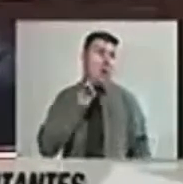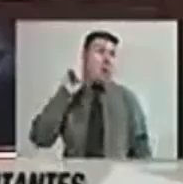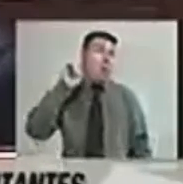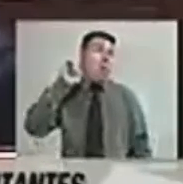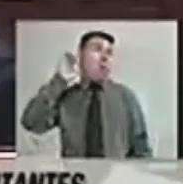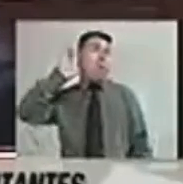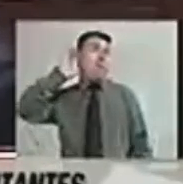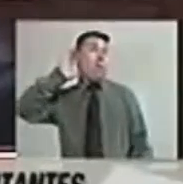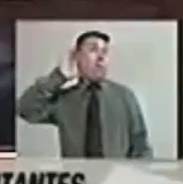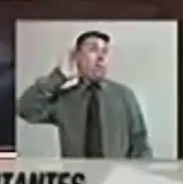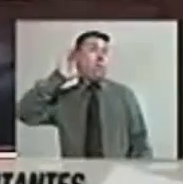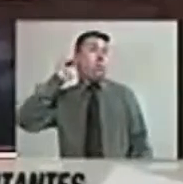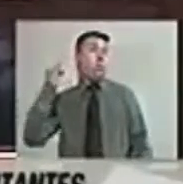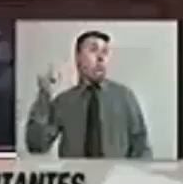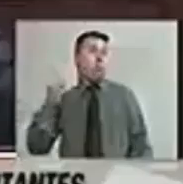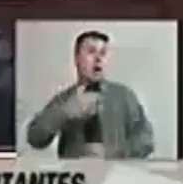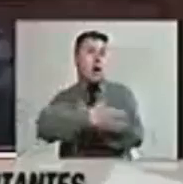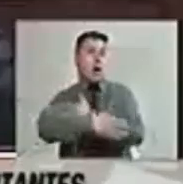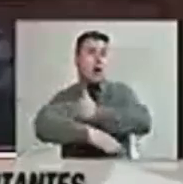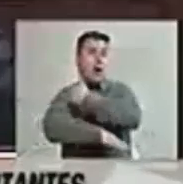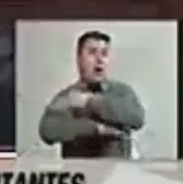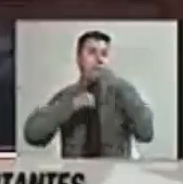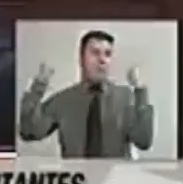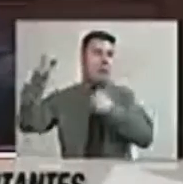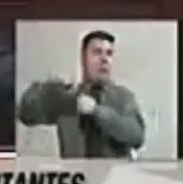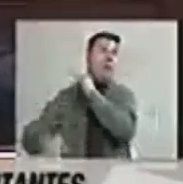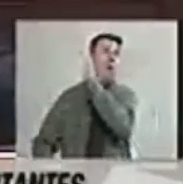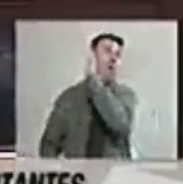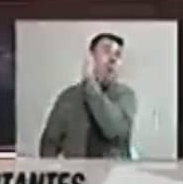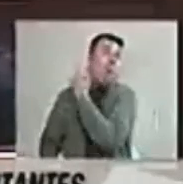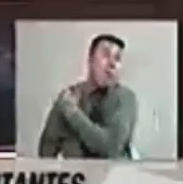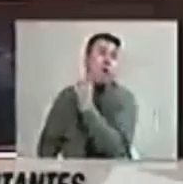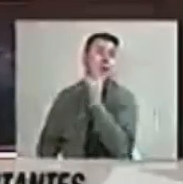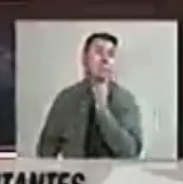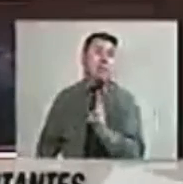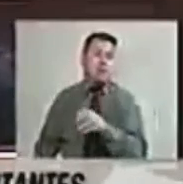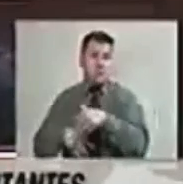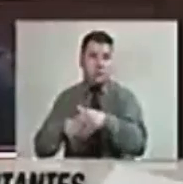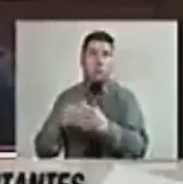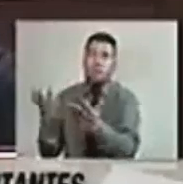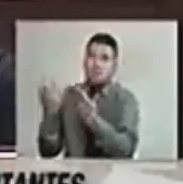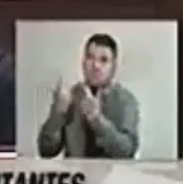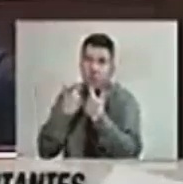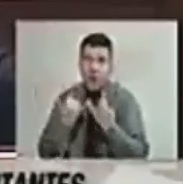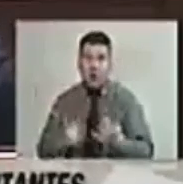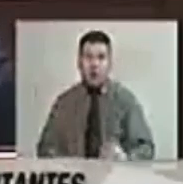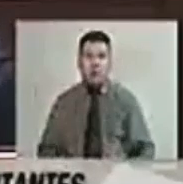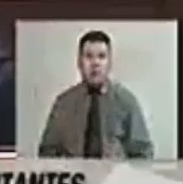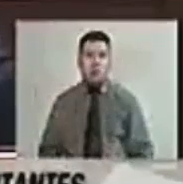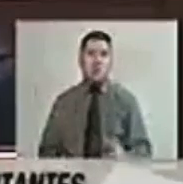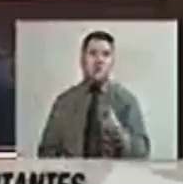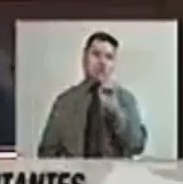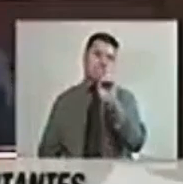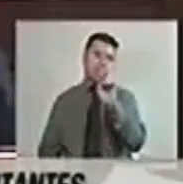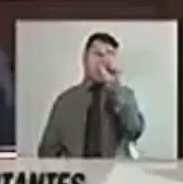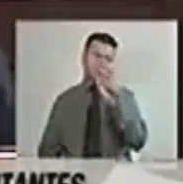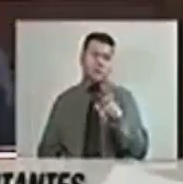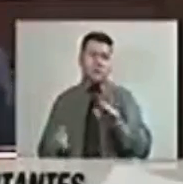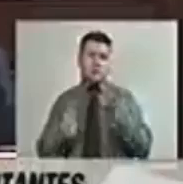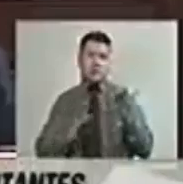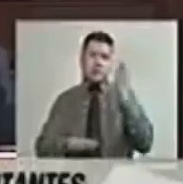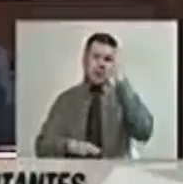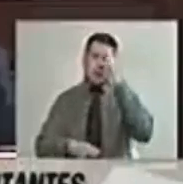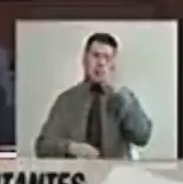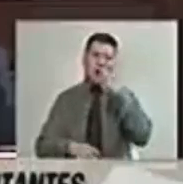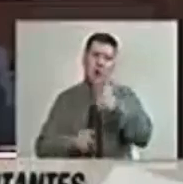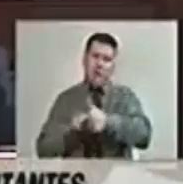las calles de Venezuela hay represión brutal. El reporte que tenemos a esta hora es 2 personas que han sido fallecidas por impacto